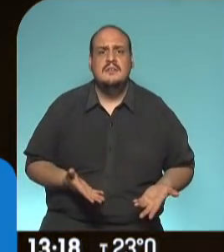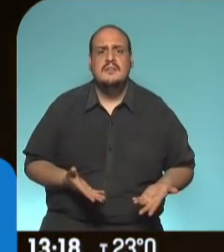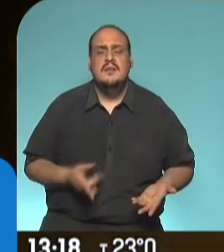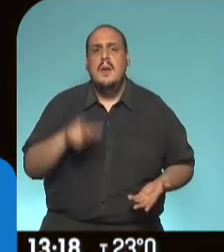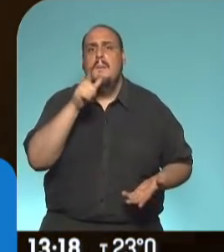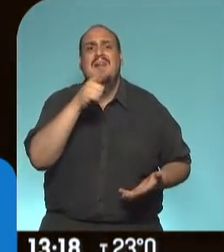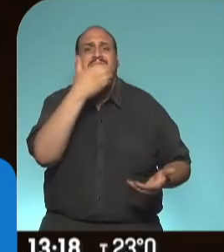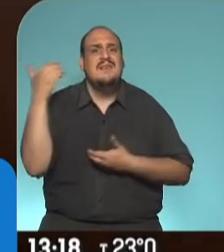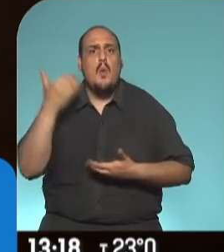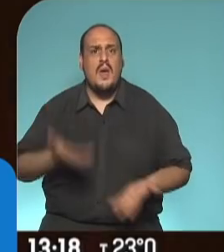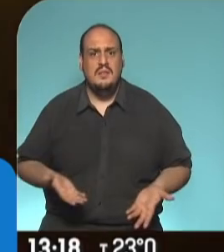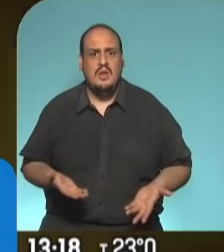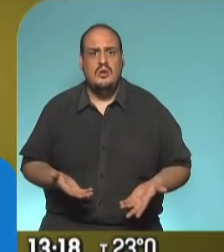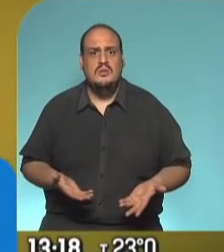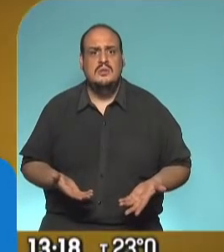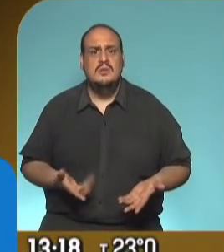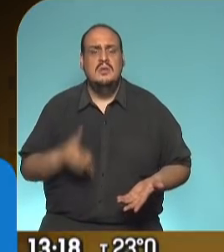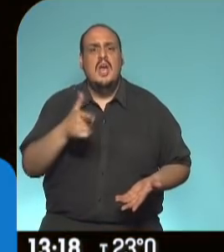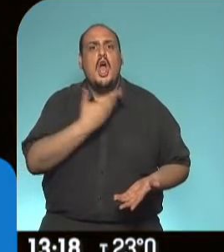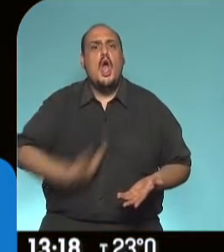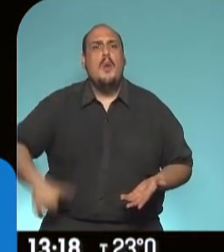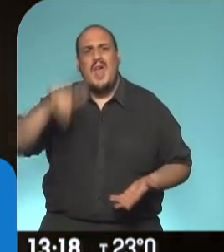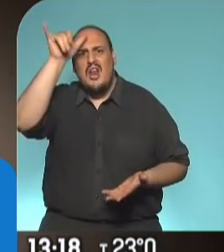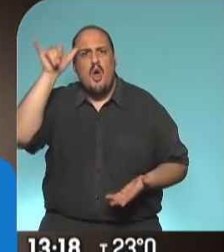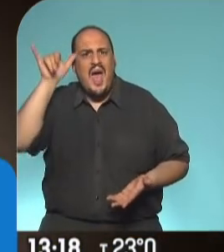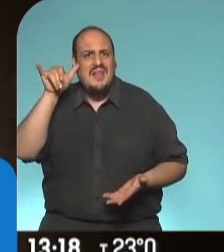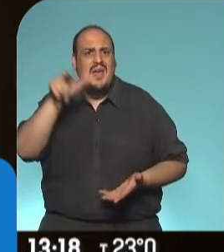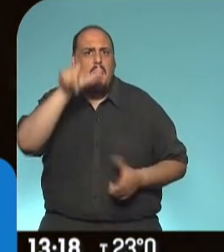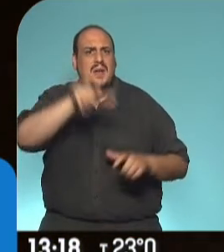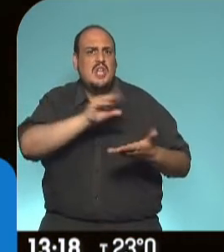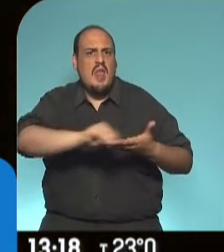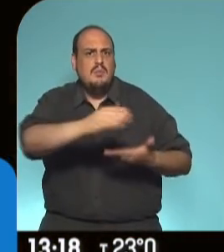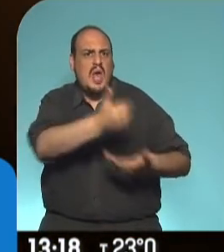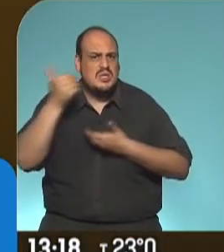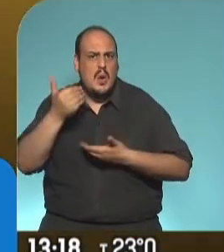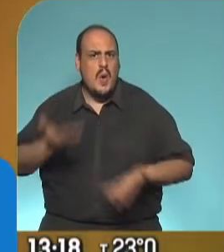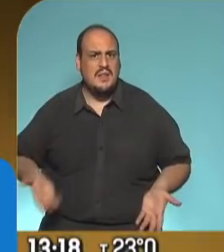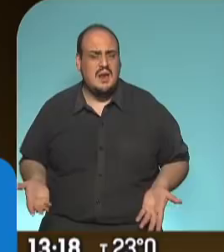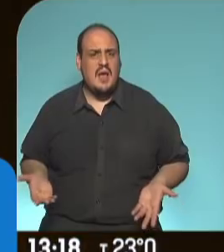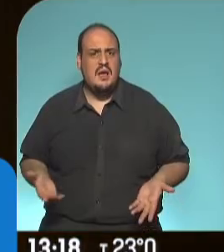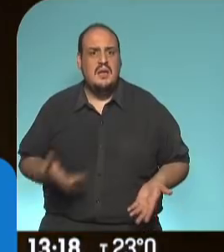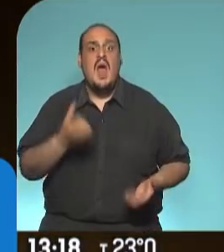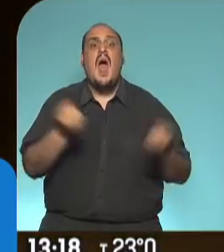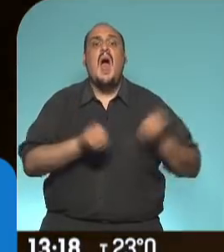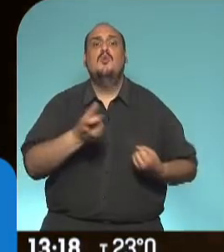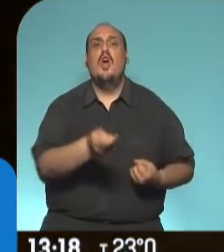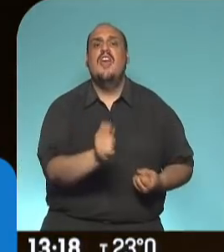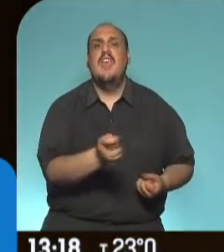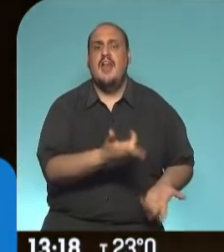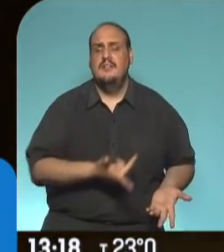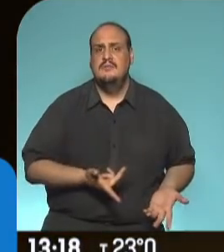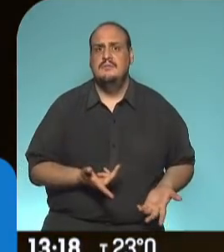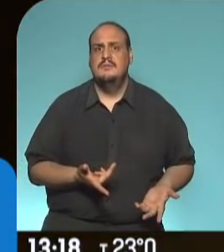secuestro. ¿De quién es el auto este? El gobierno de Áñez secuestra a los diputados. ¿De quién es el auto este? No es